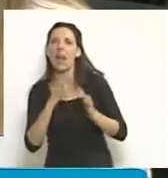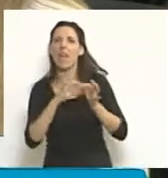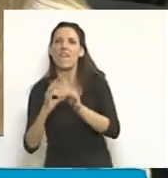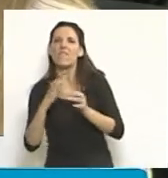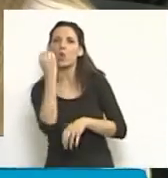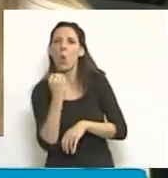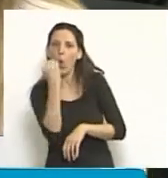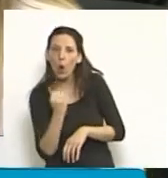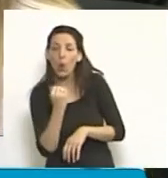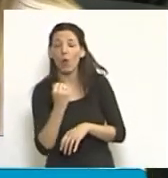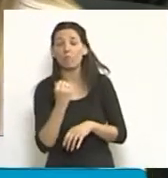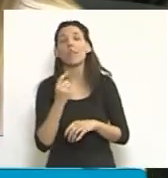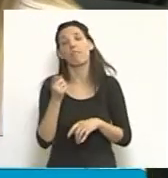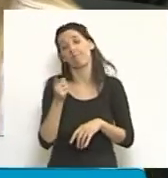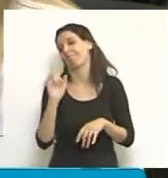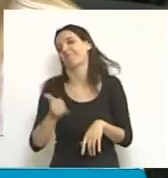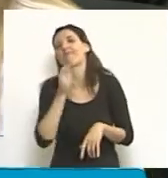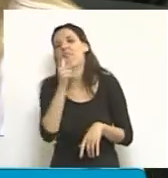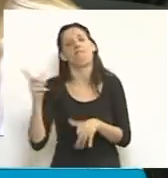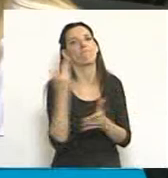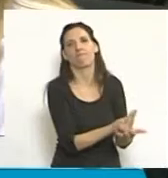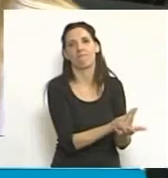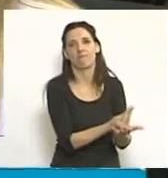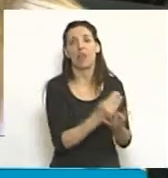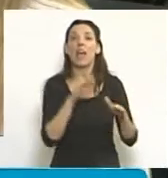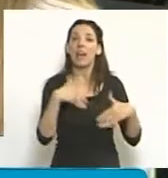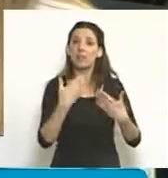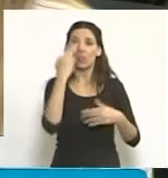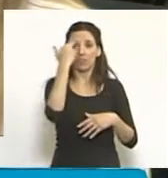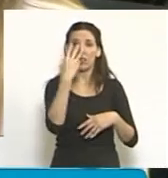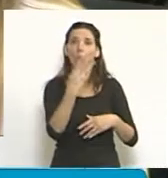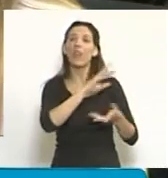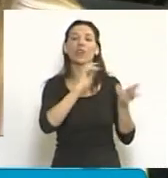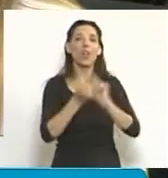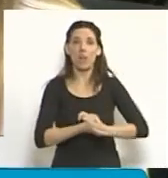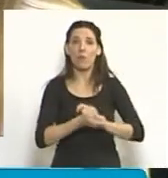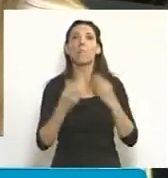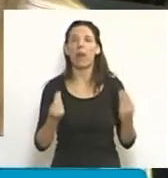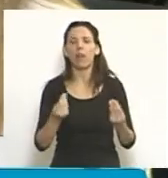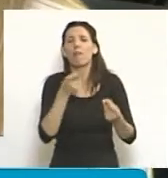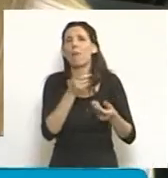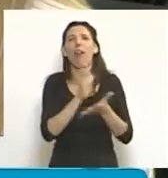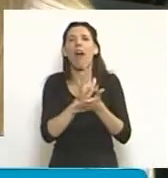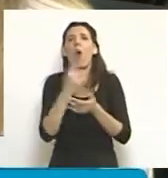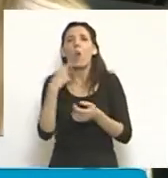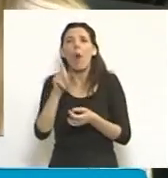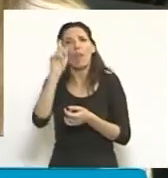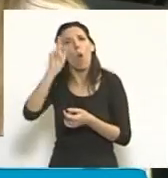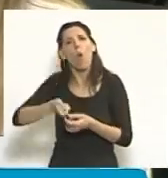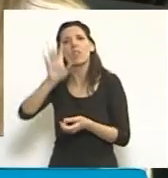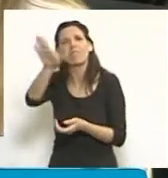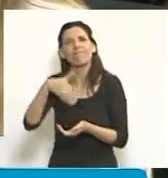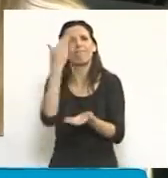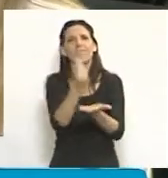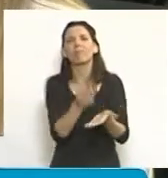familiares con los mandatarios de turno. El objetivo de la reforma fue garantizar independencia y transparencia en la designación de los jueces